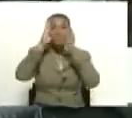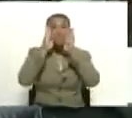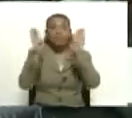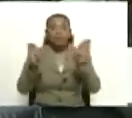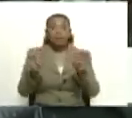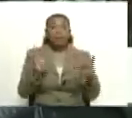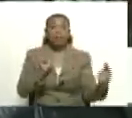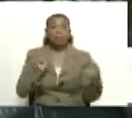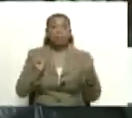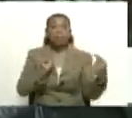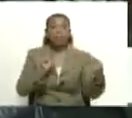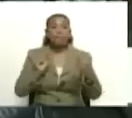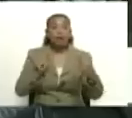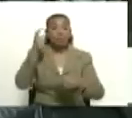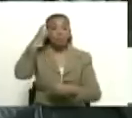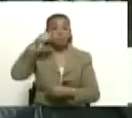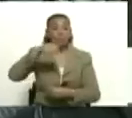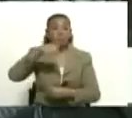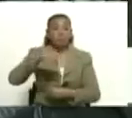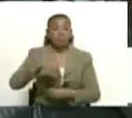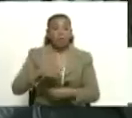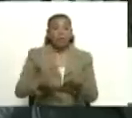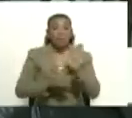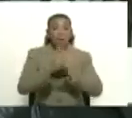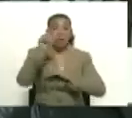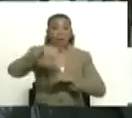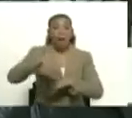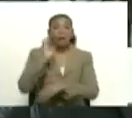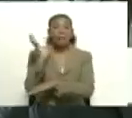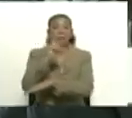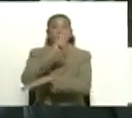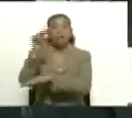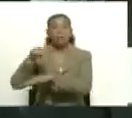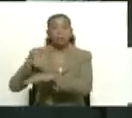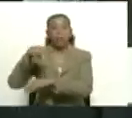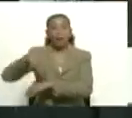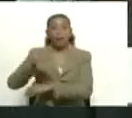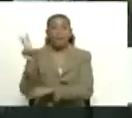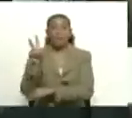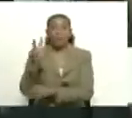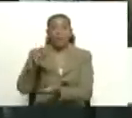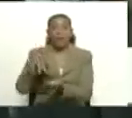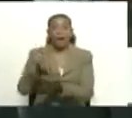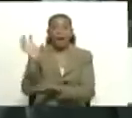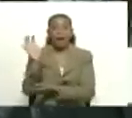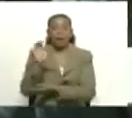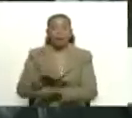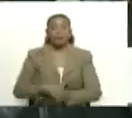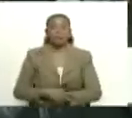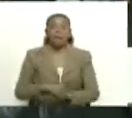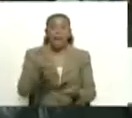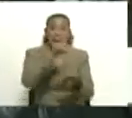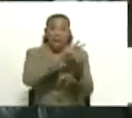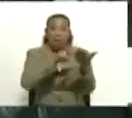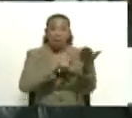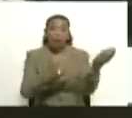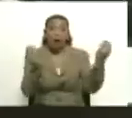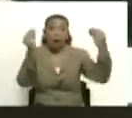estos debates que obviamente se desarrollan en el Parlamento. Cuando leemos este